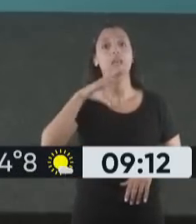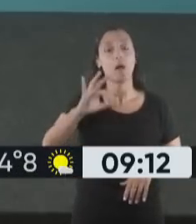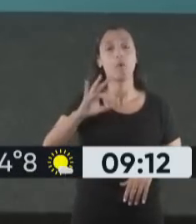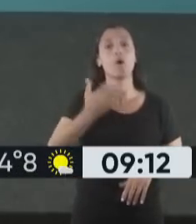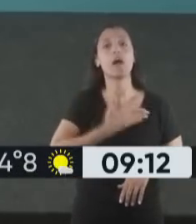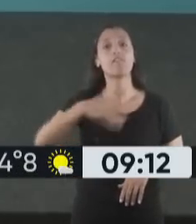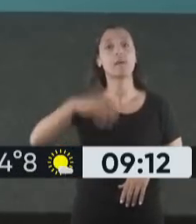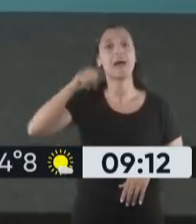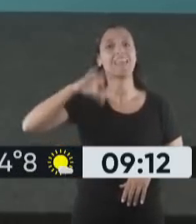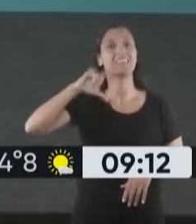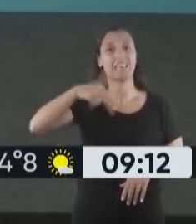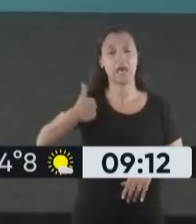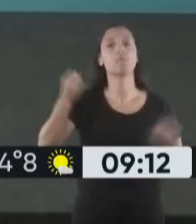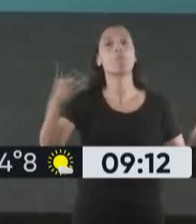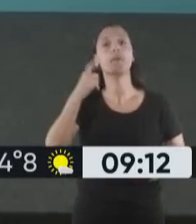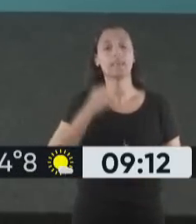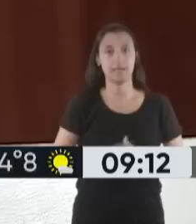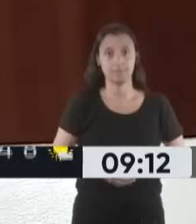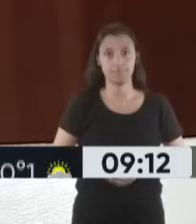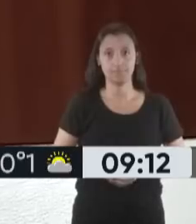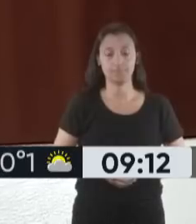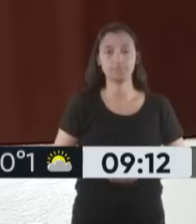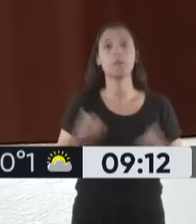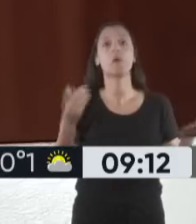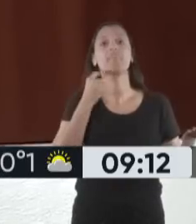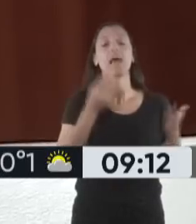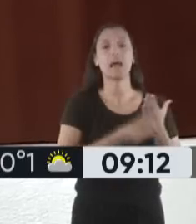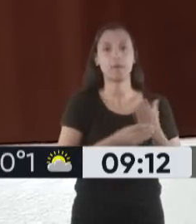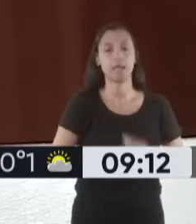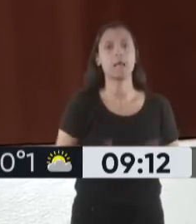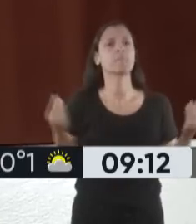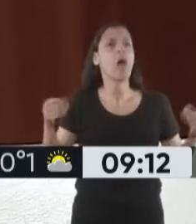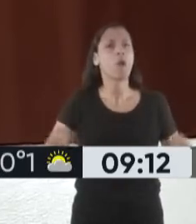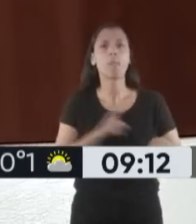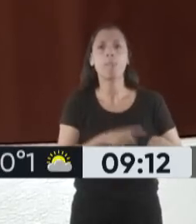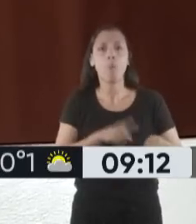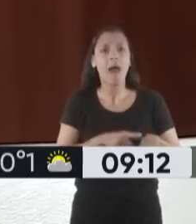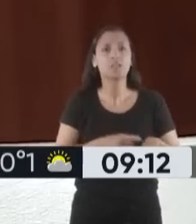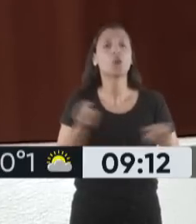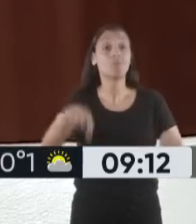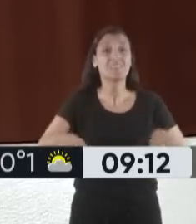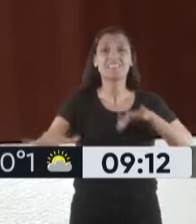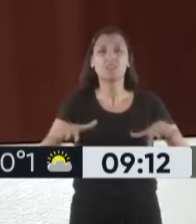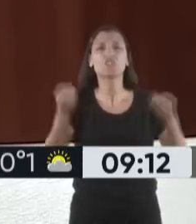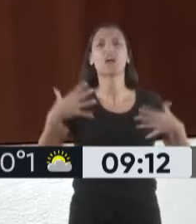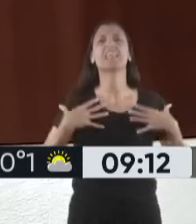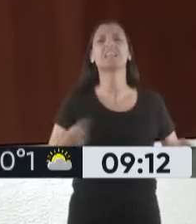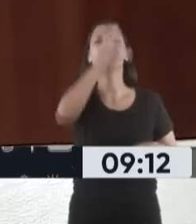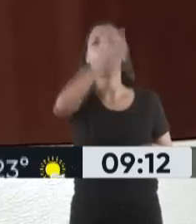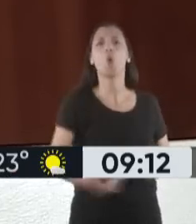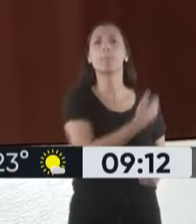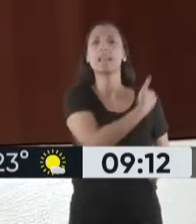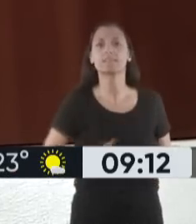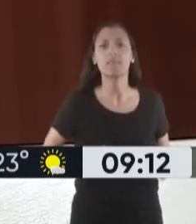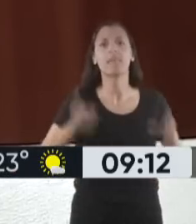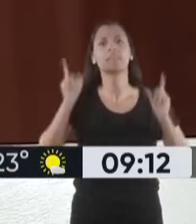FM Andina. Gustavo, buenos días. Muy buenos días, Gabriela. ¿Cuál es el estado del presidente de salud y cuál es la respuesta